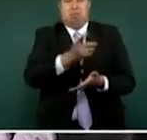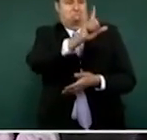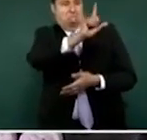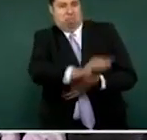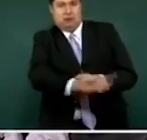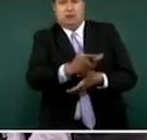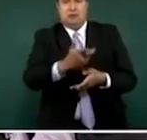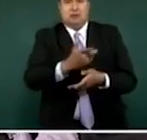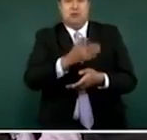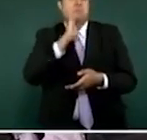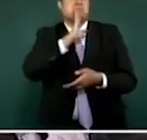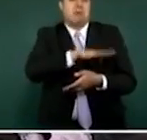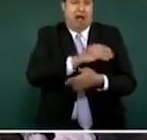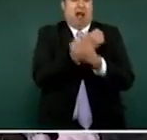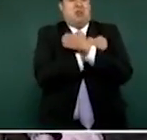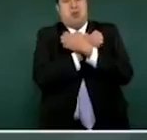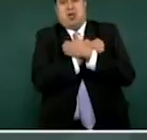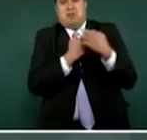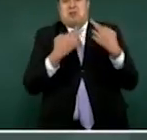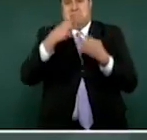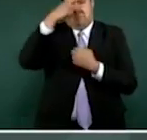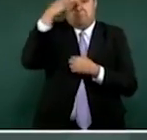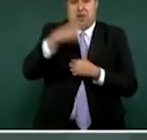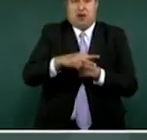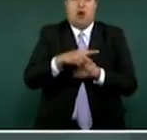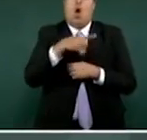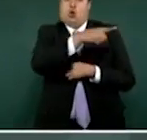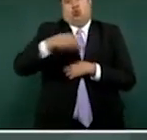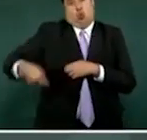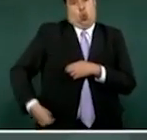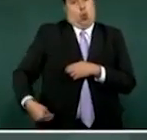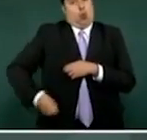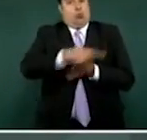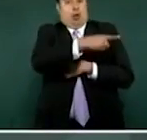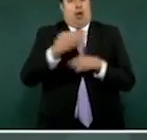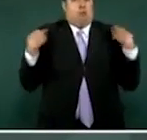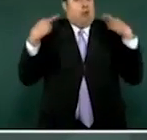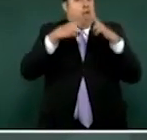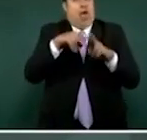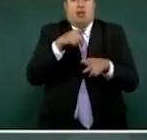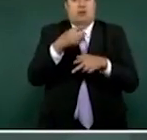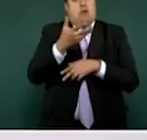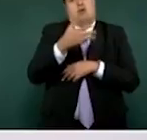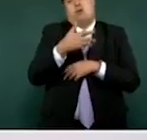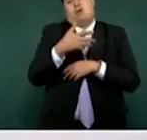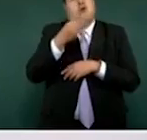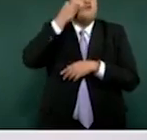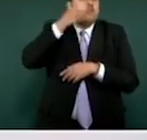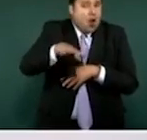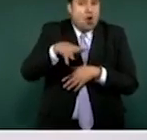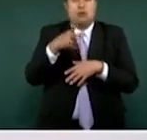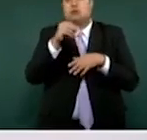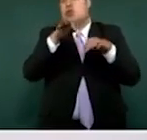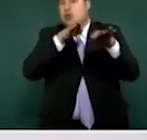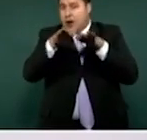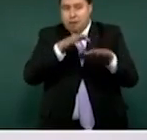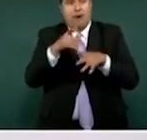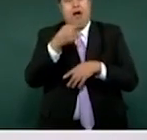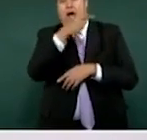está mal la educación en México porque los maestros son unos flojos, no trabajan, están de